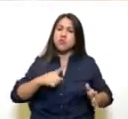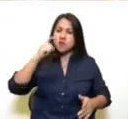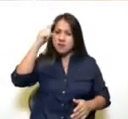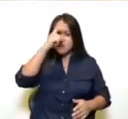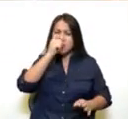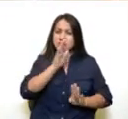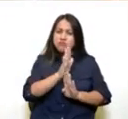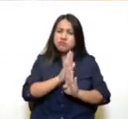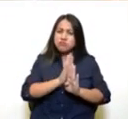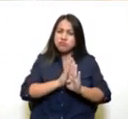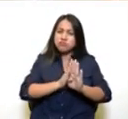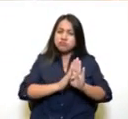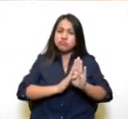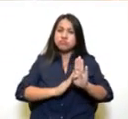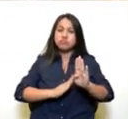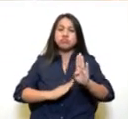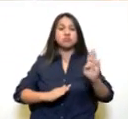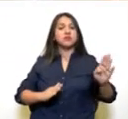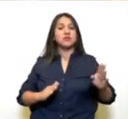adelante